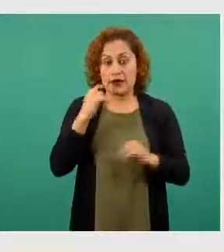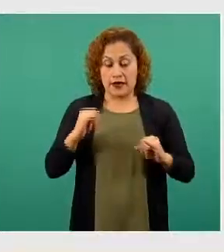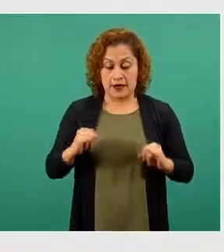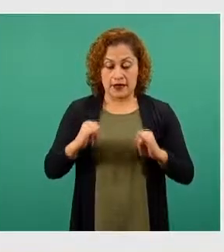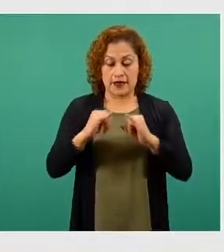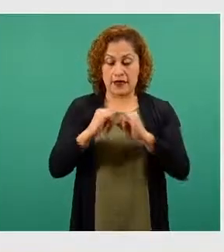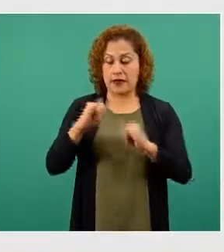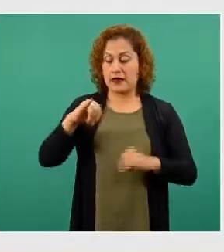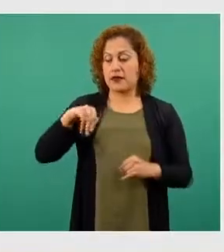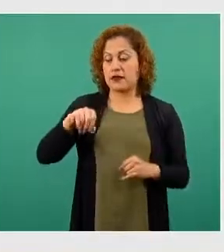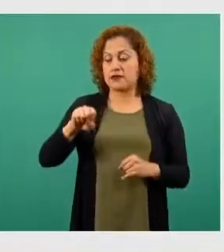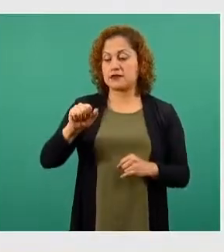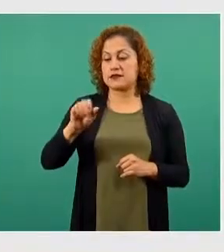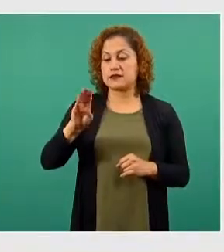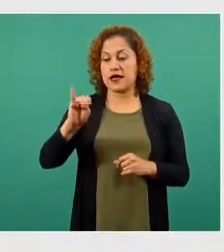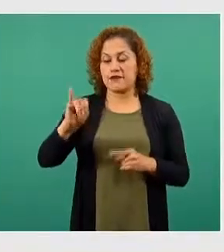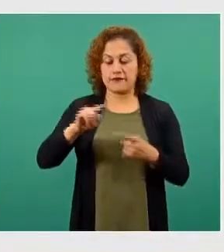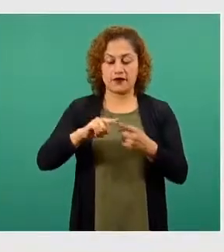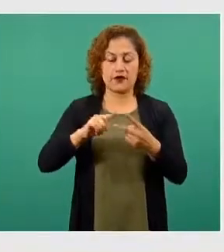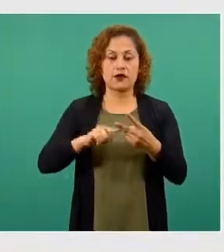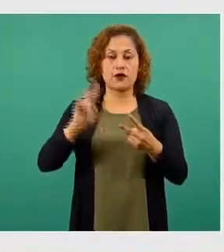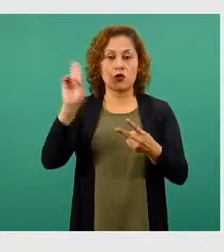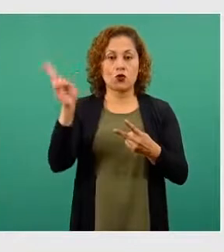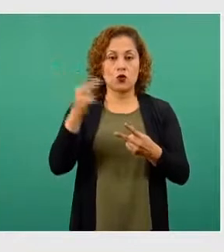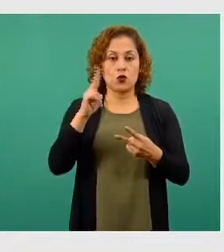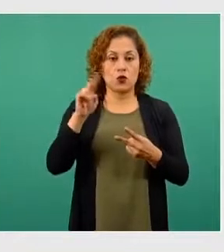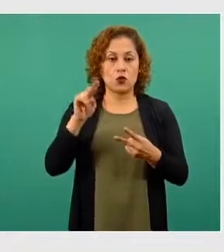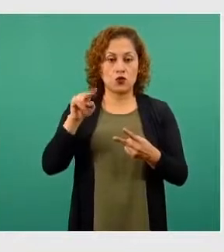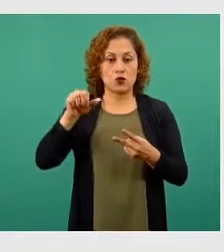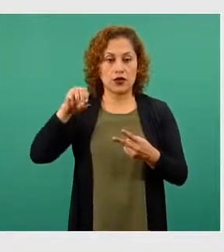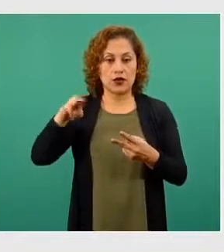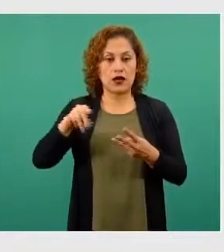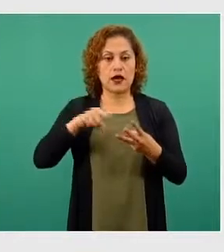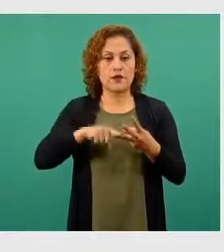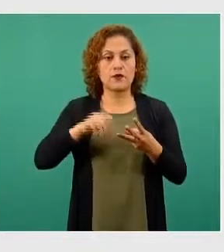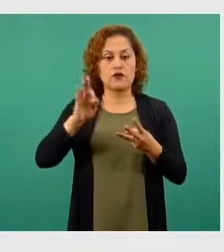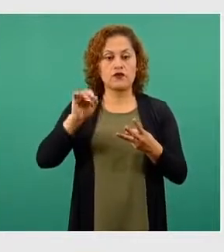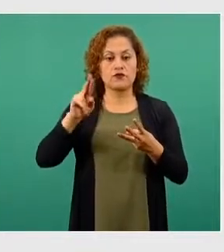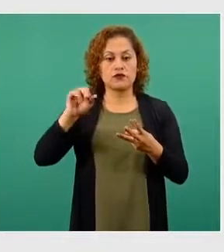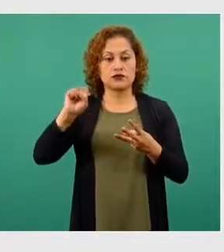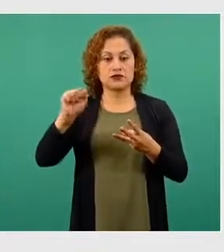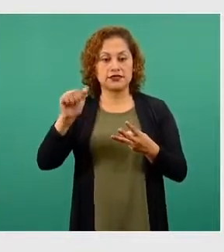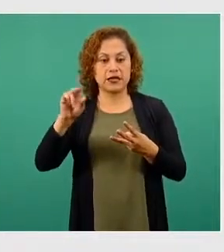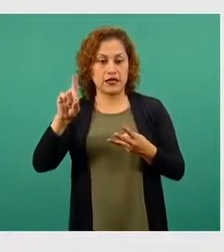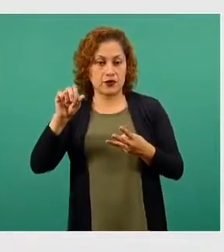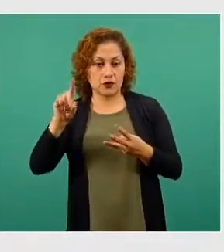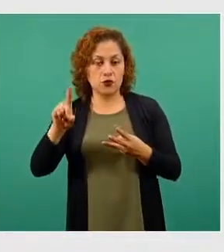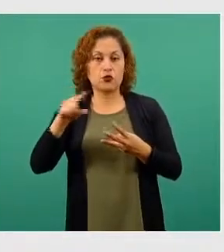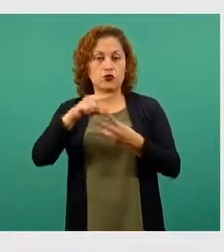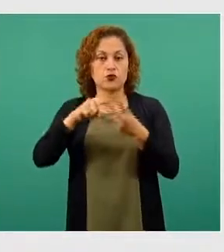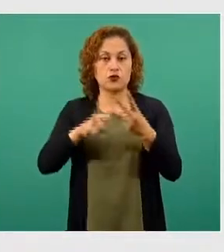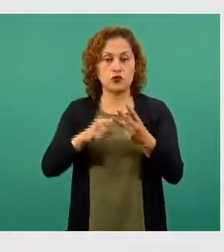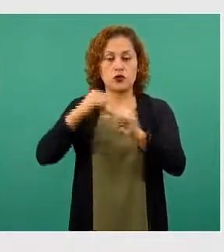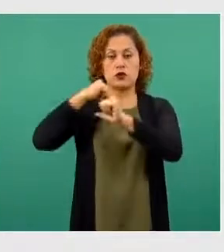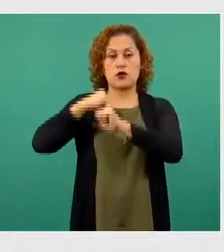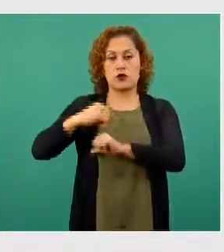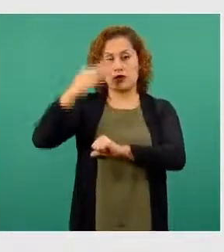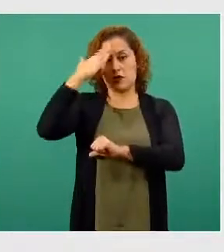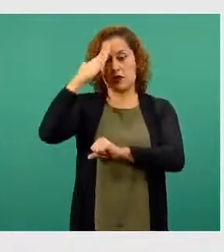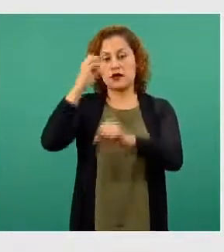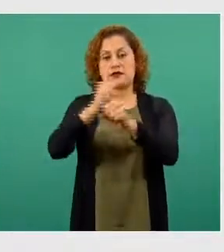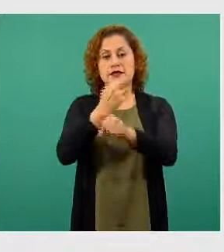INSABI, la UNAM y FunSalud, bajo la dirección de Secretaría de Salud